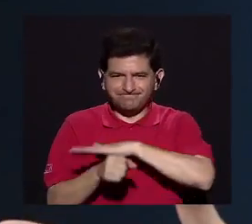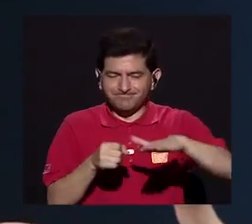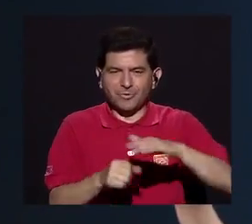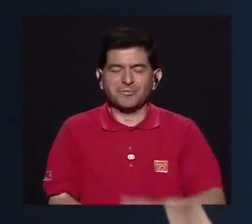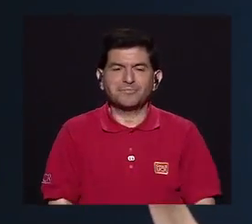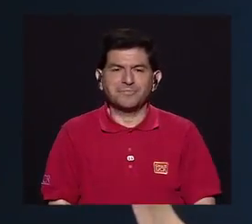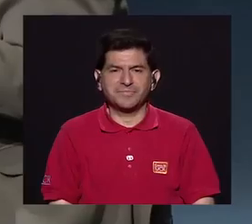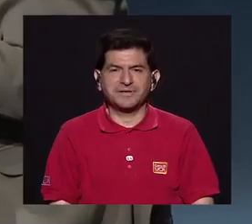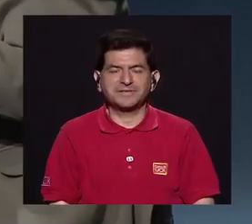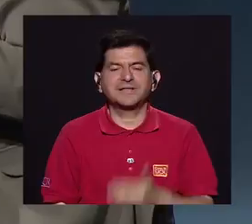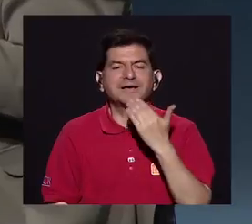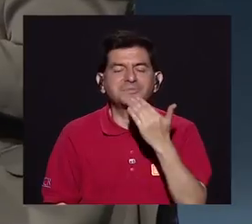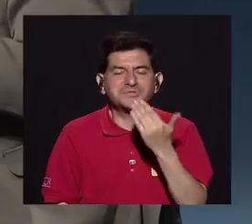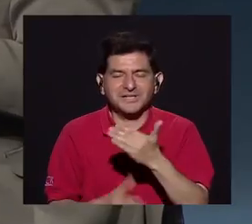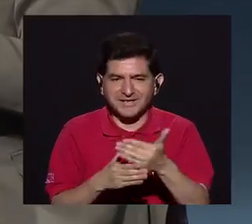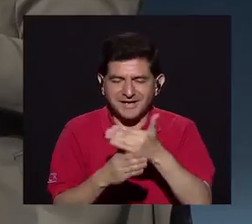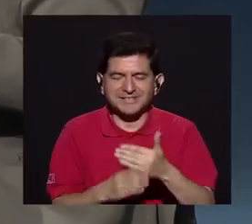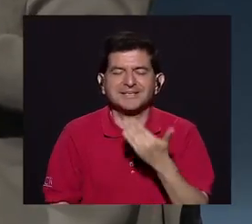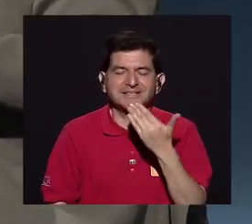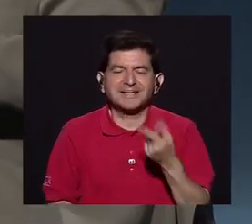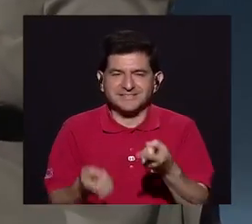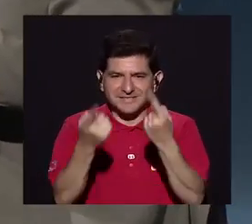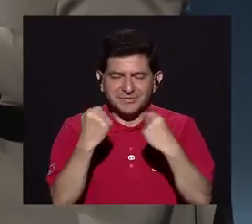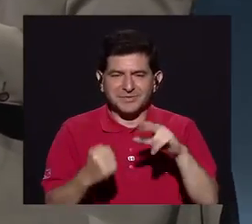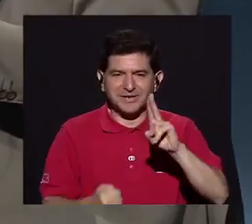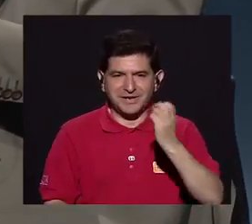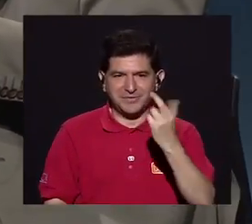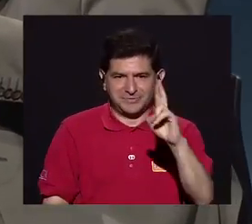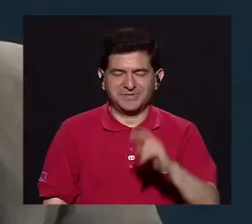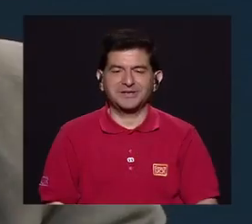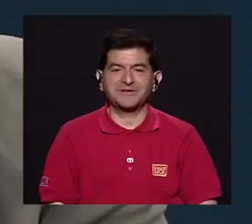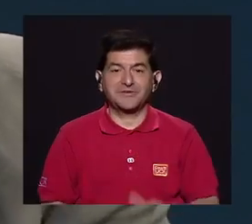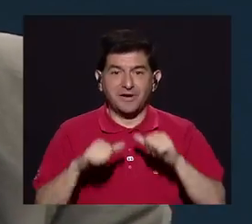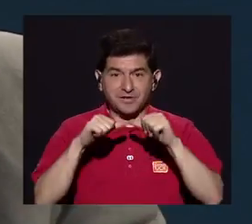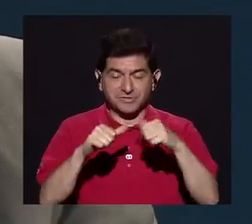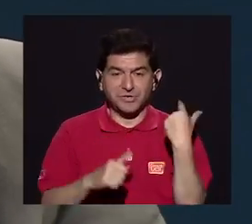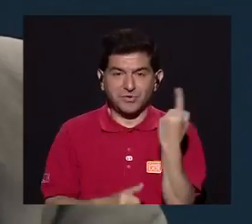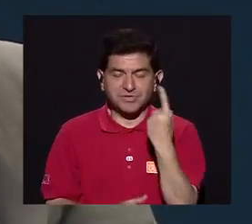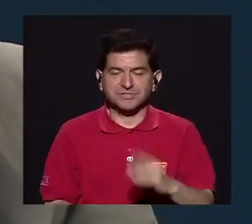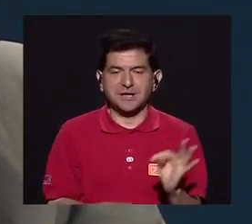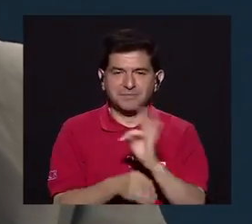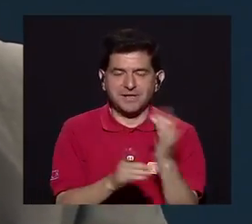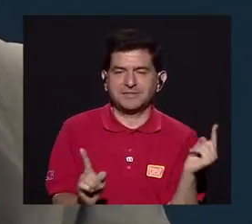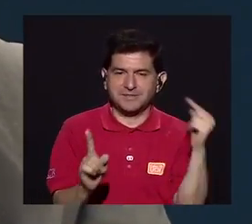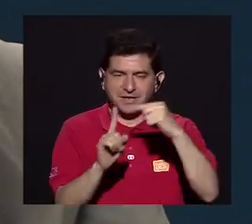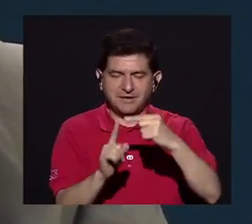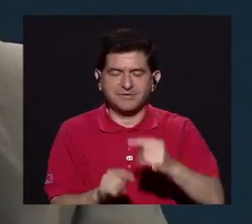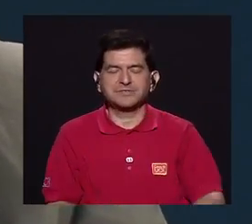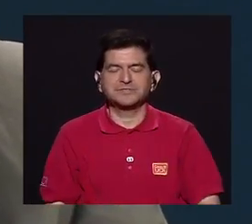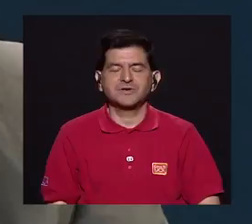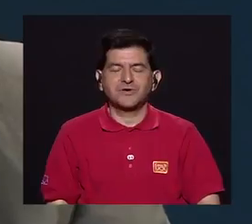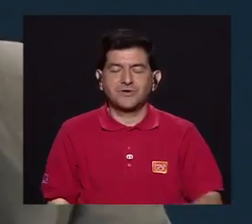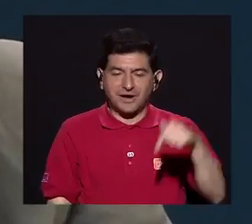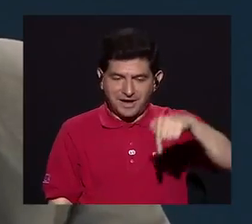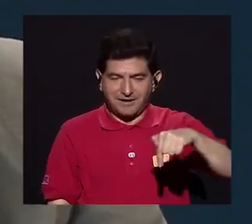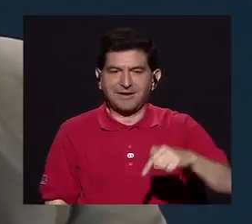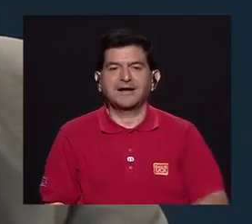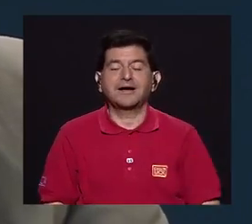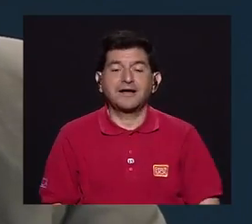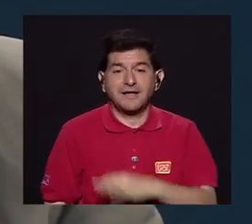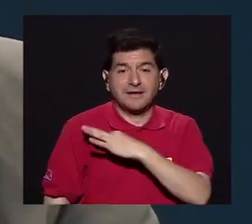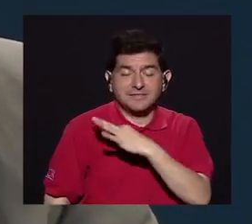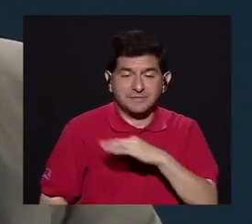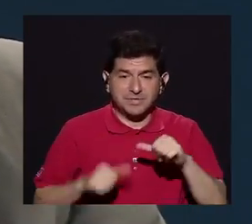placer, bueno, como siempre, volver a compartir contigo. Gusto estar aquí en la UCR. Bueno, sigan siempre haciendo Televisión con Sentido con nosotros. Les invito